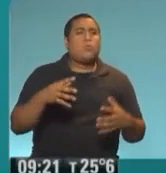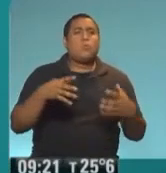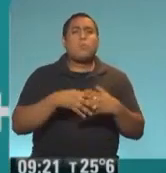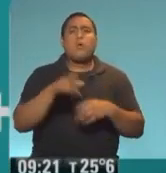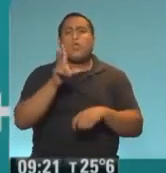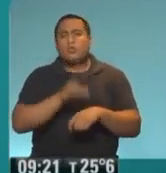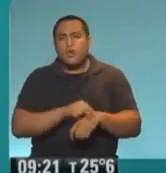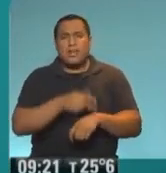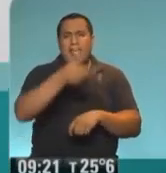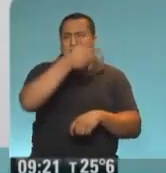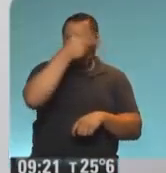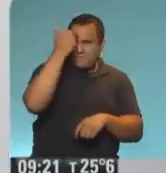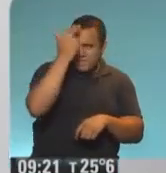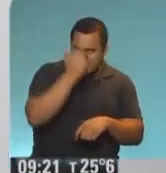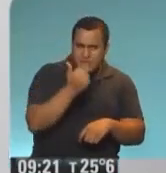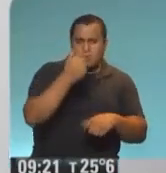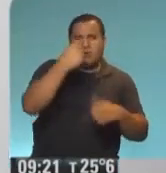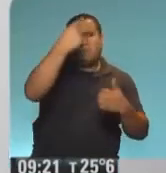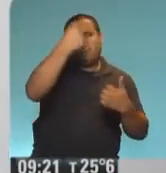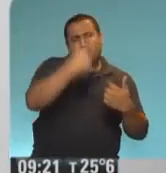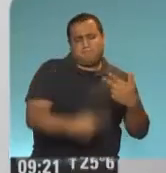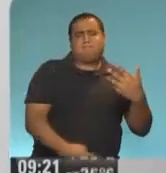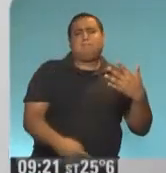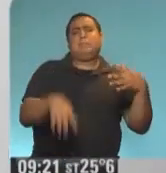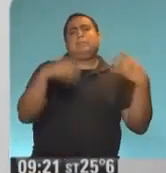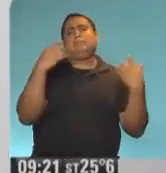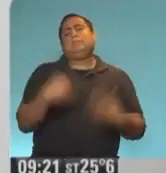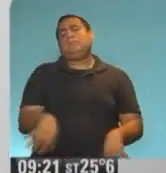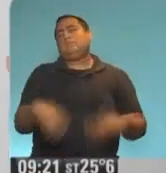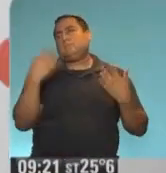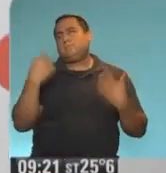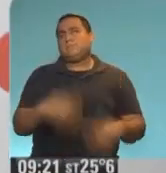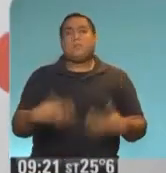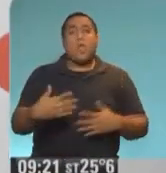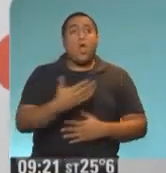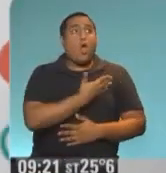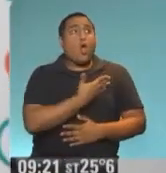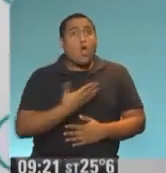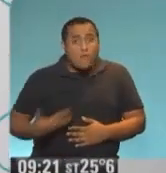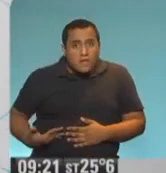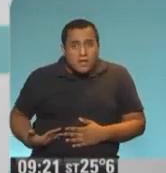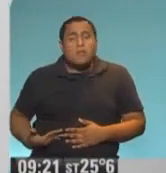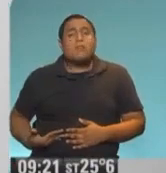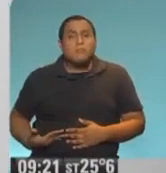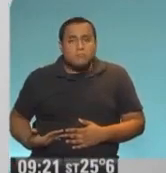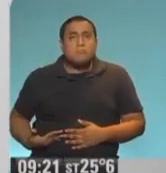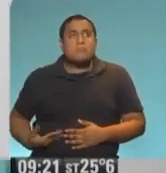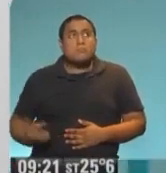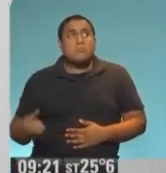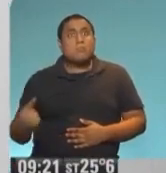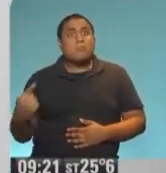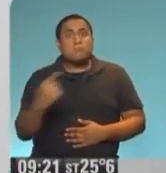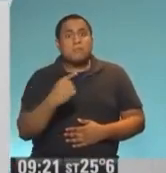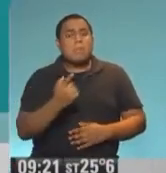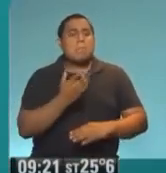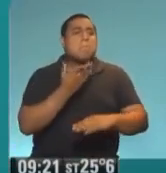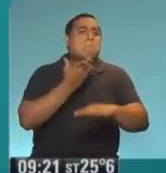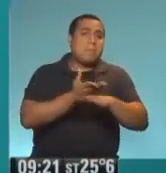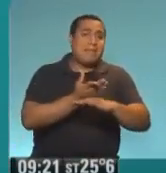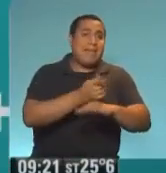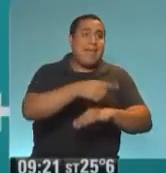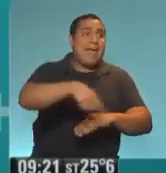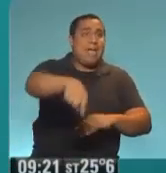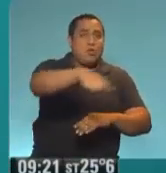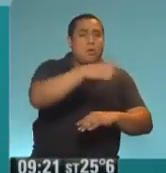salud, que han sido extraordinarios, porque en general el gobierno le ha hecho y ha pedido a muchos trabajadores